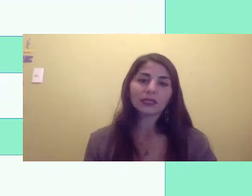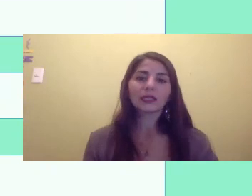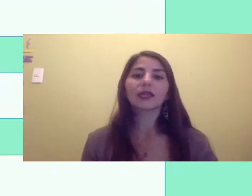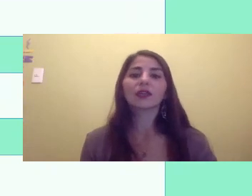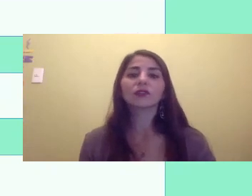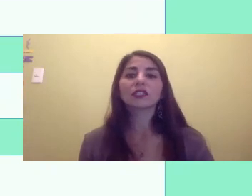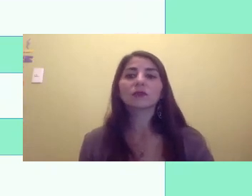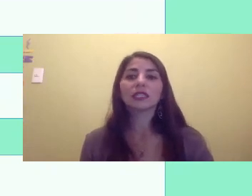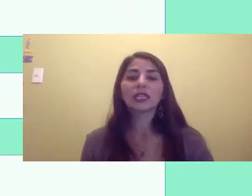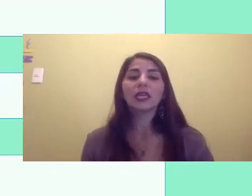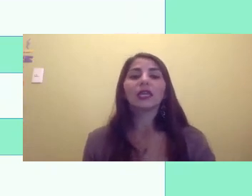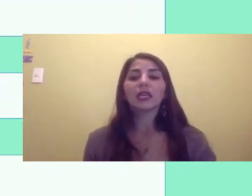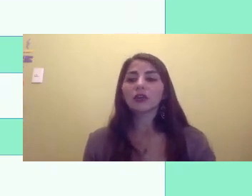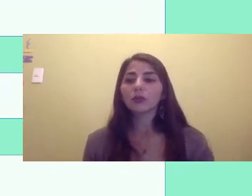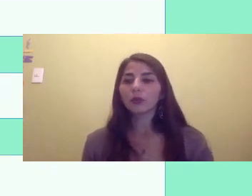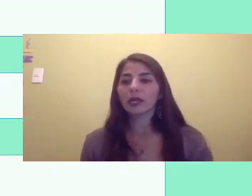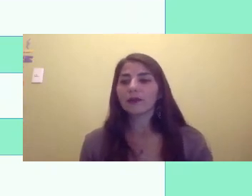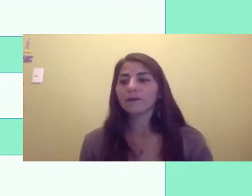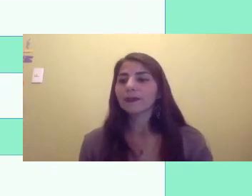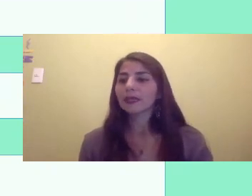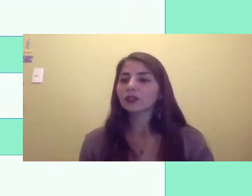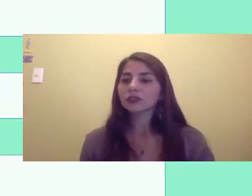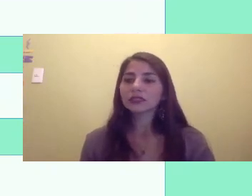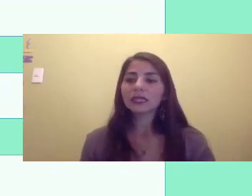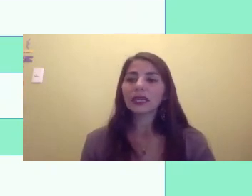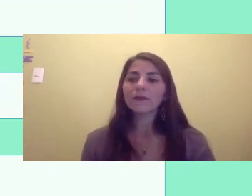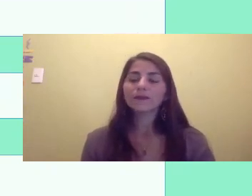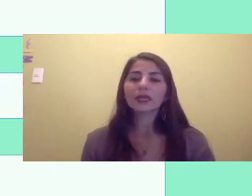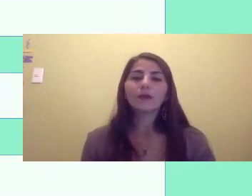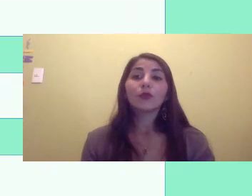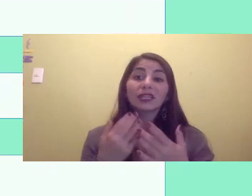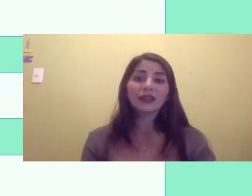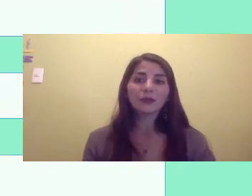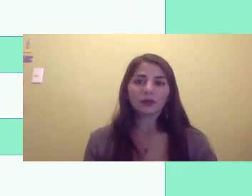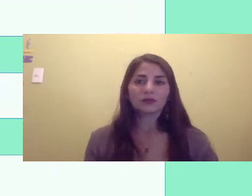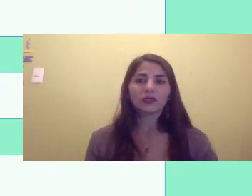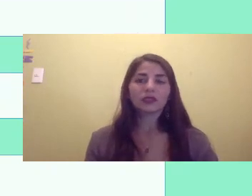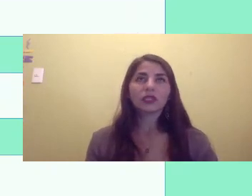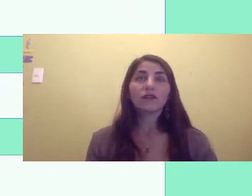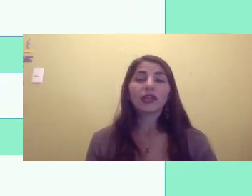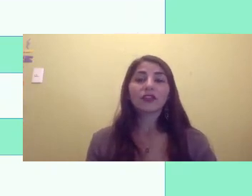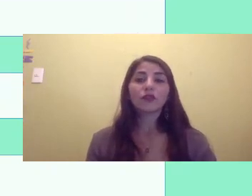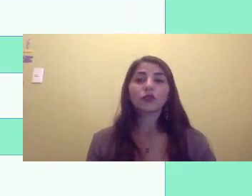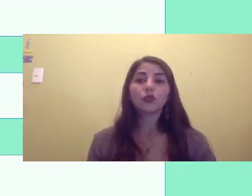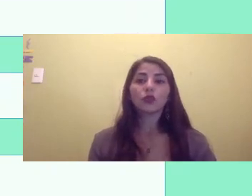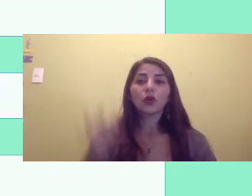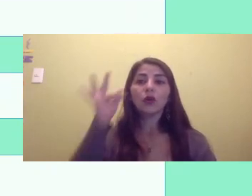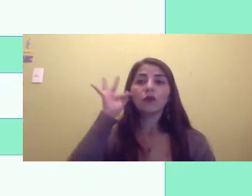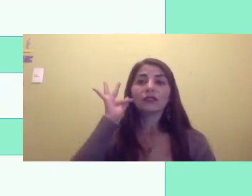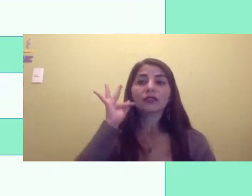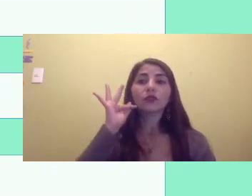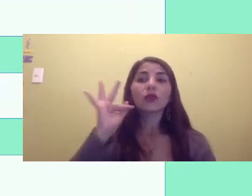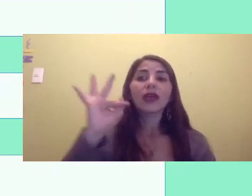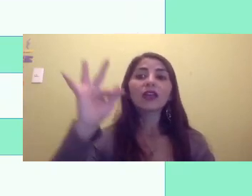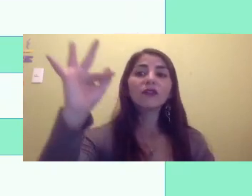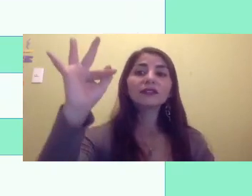representa el mensaje que quiero transmitir y corporal. Entonces, por ejemplo, si yo quiero hablar de futuro,